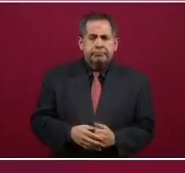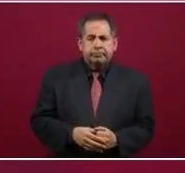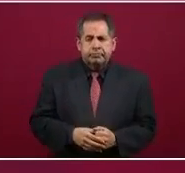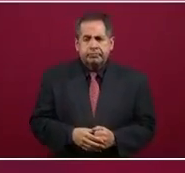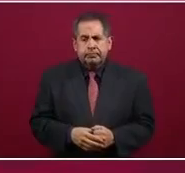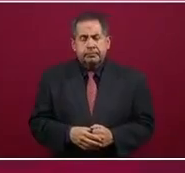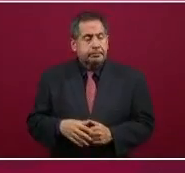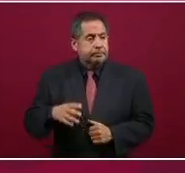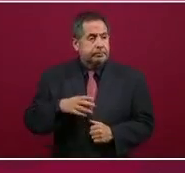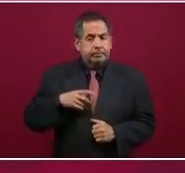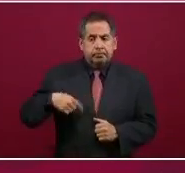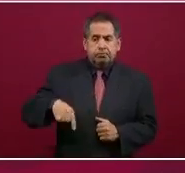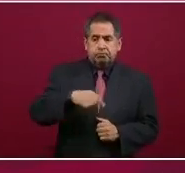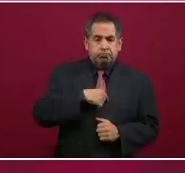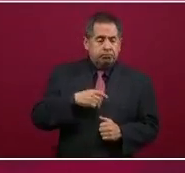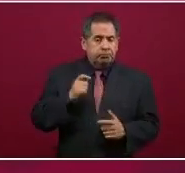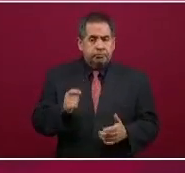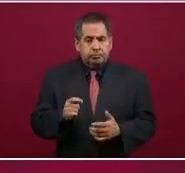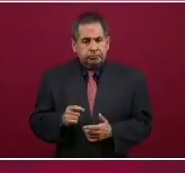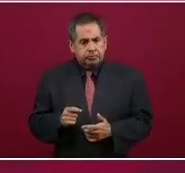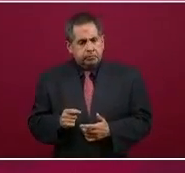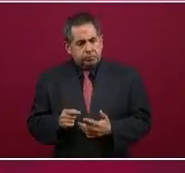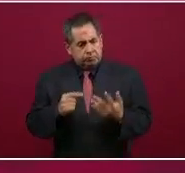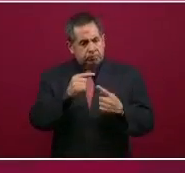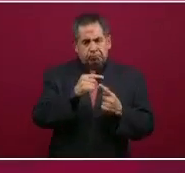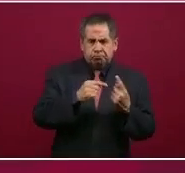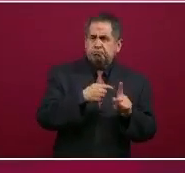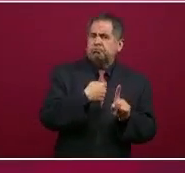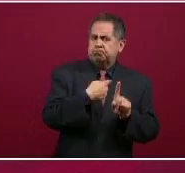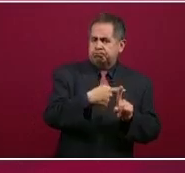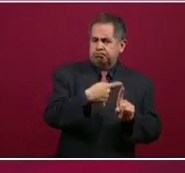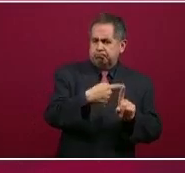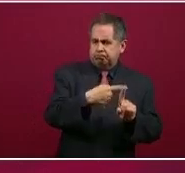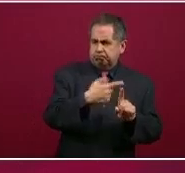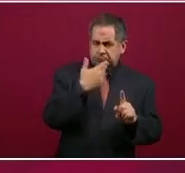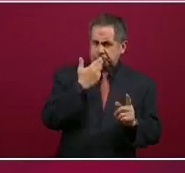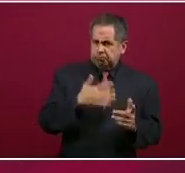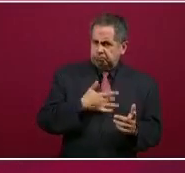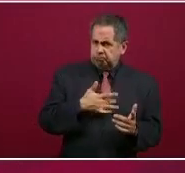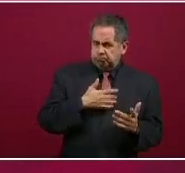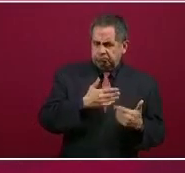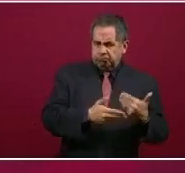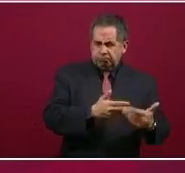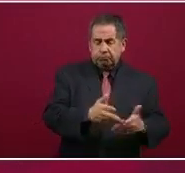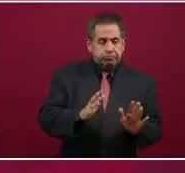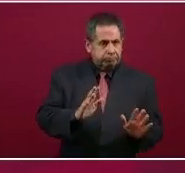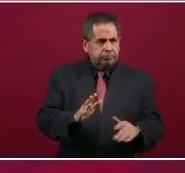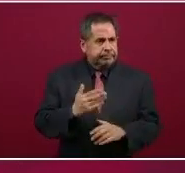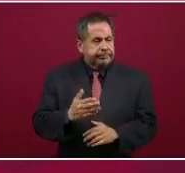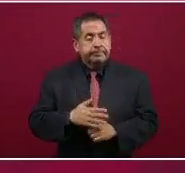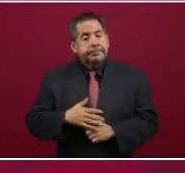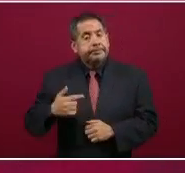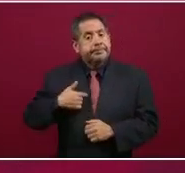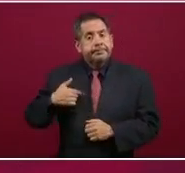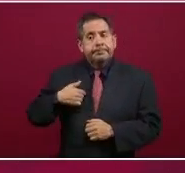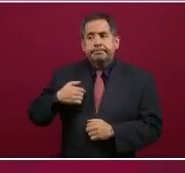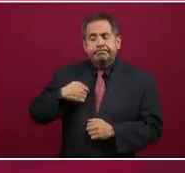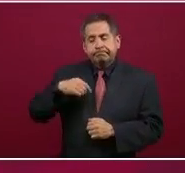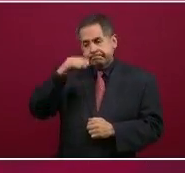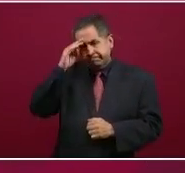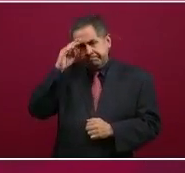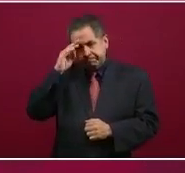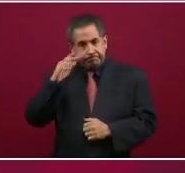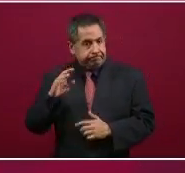Hay condiciones también favorables. Yo pienso que en